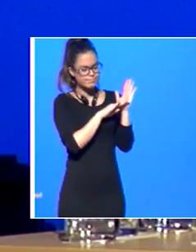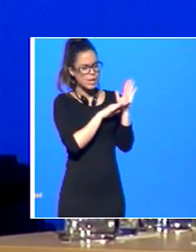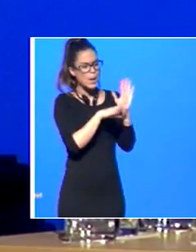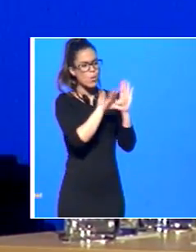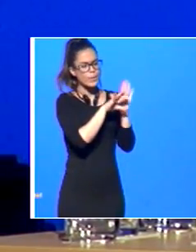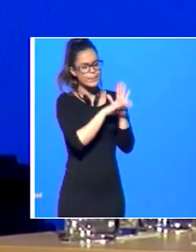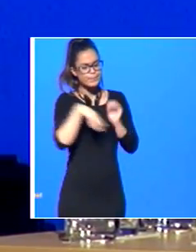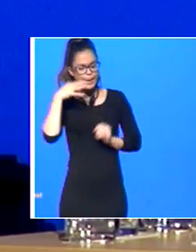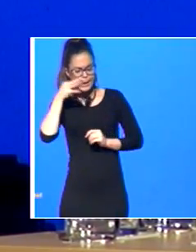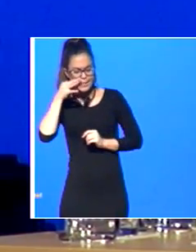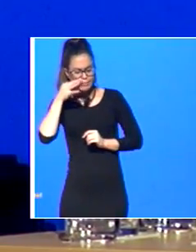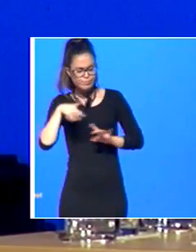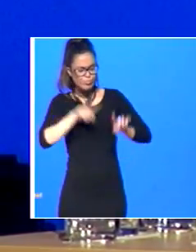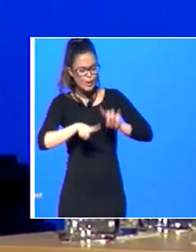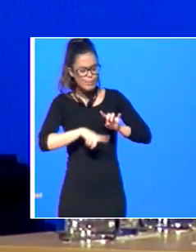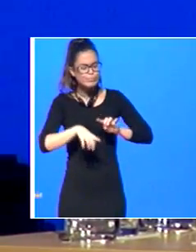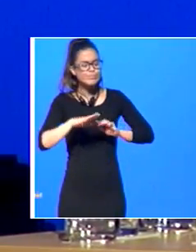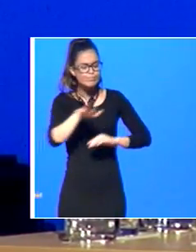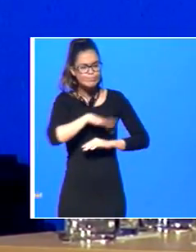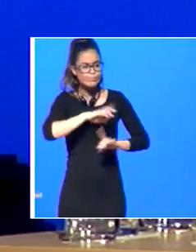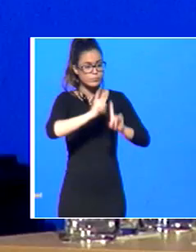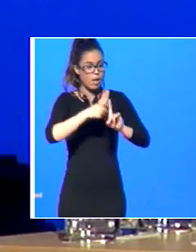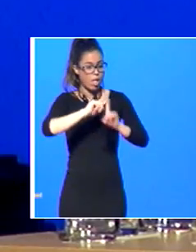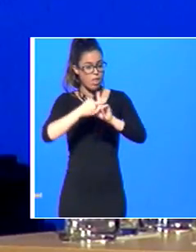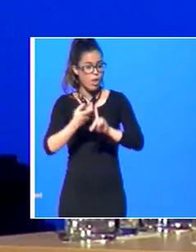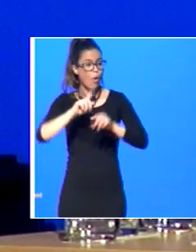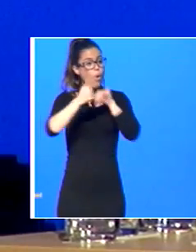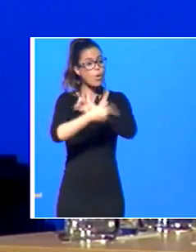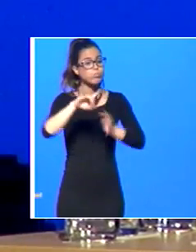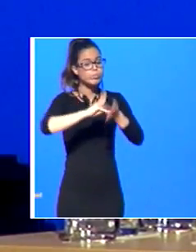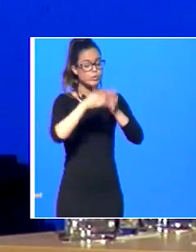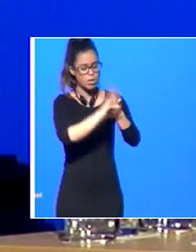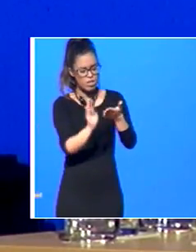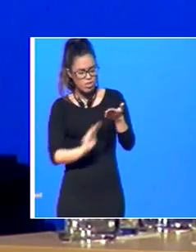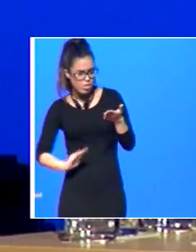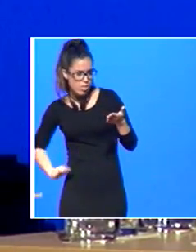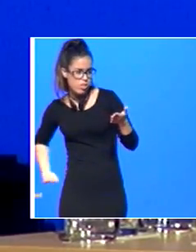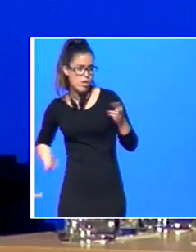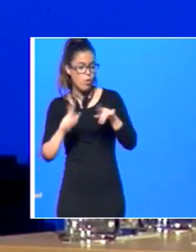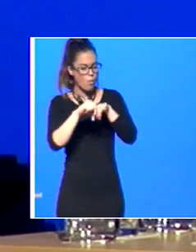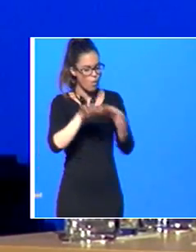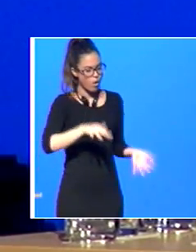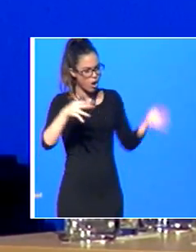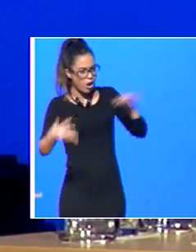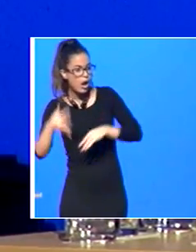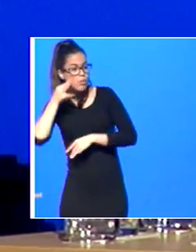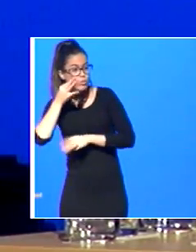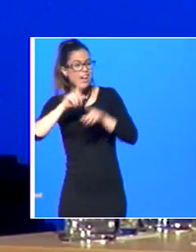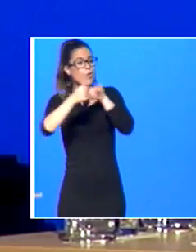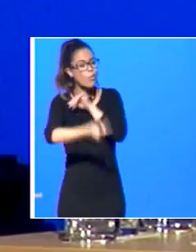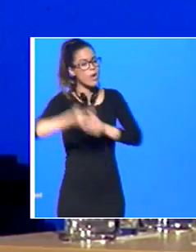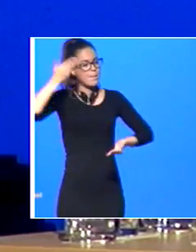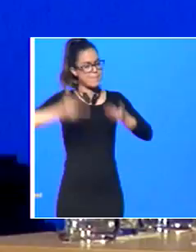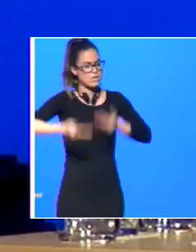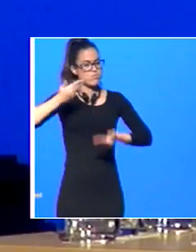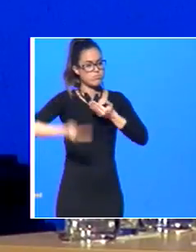problemas, desarrollan un proyecto y lo desarrollan, lo ejecutan y lo evalúan. De esta manera